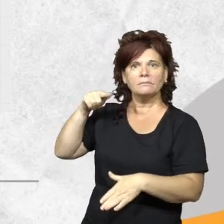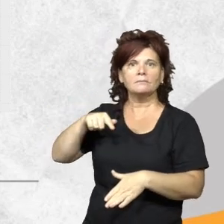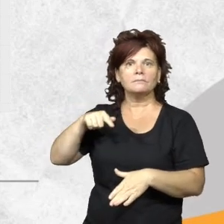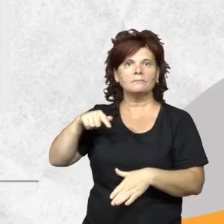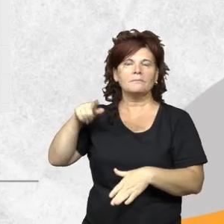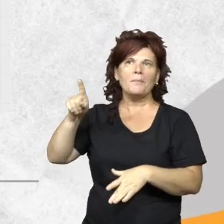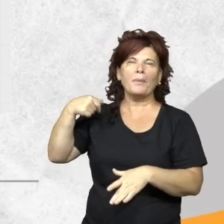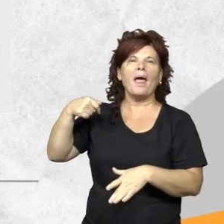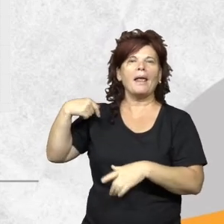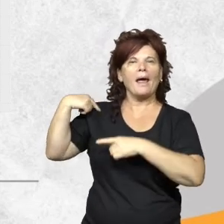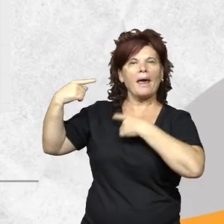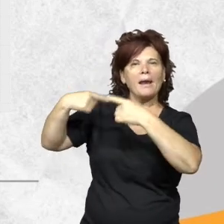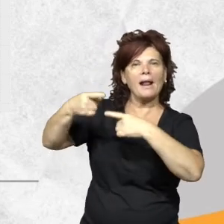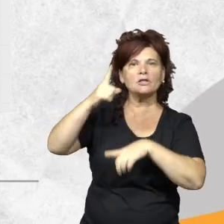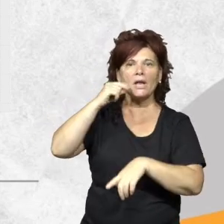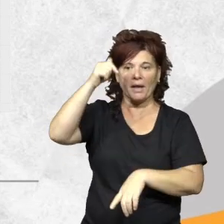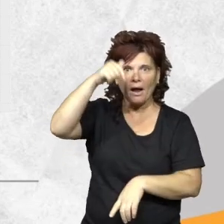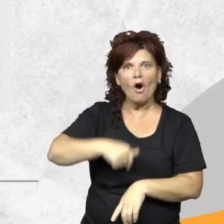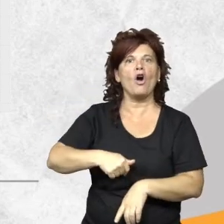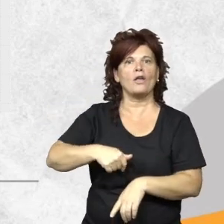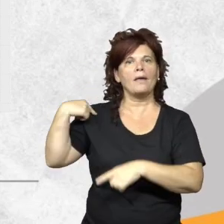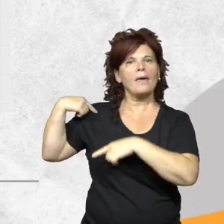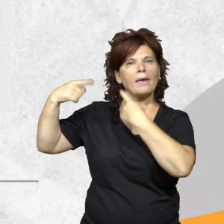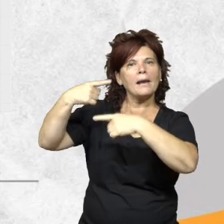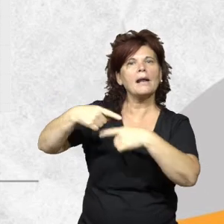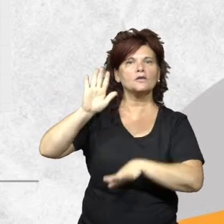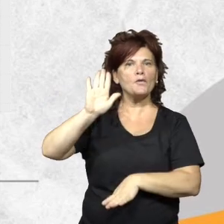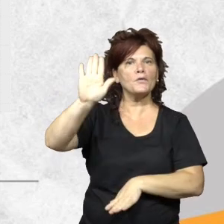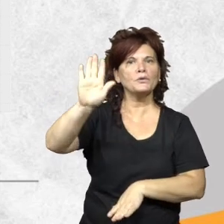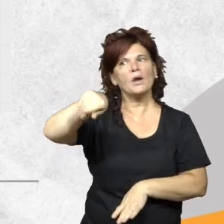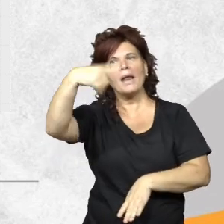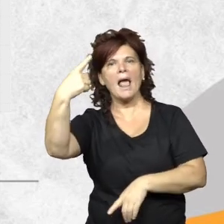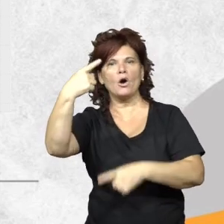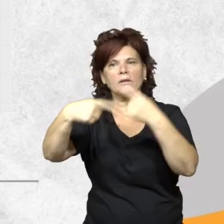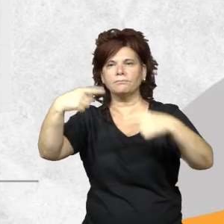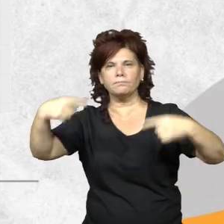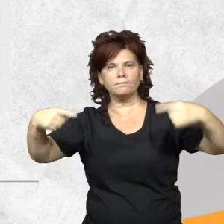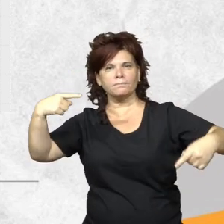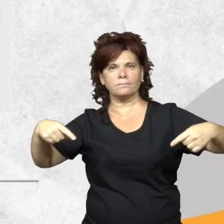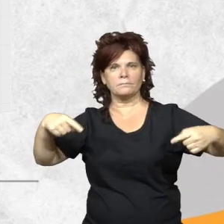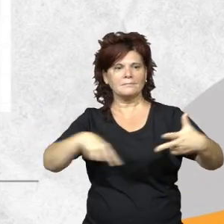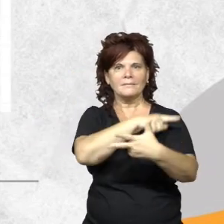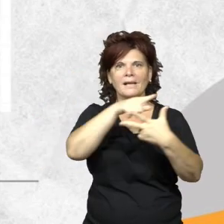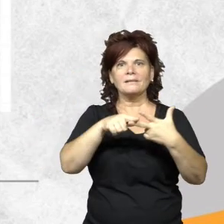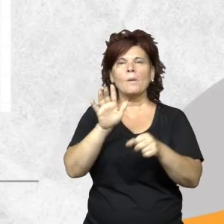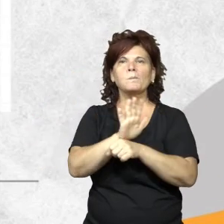presentes, son las generaciones futuras y son las demás especies. Esos son los terceros a los que don